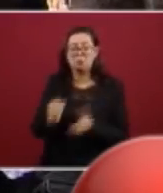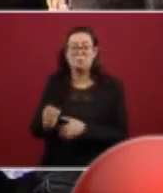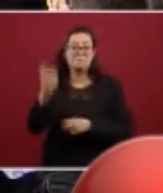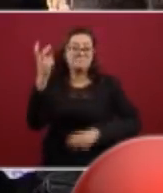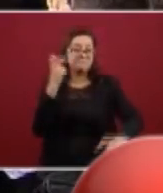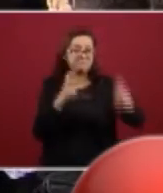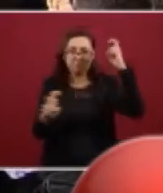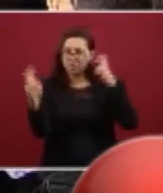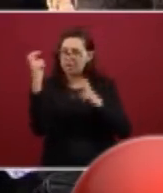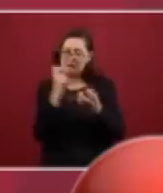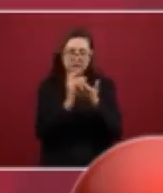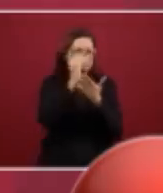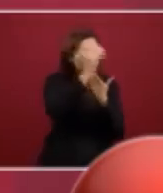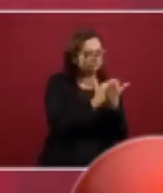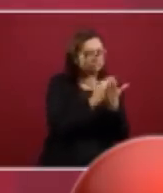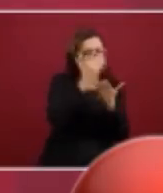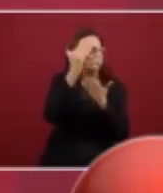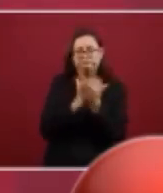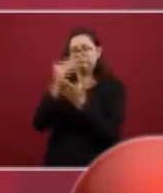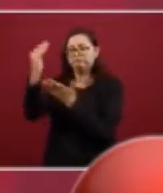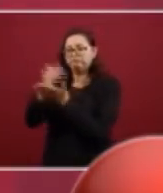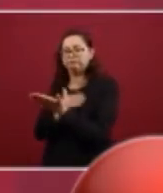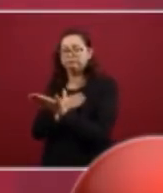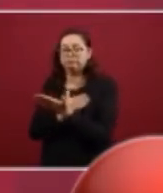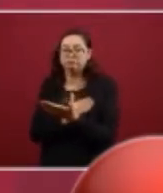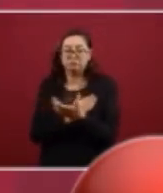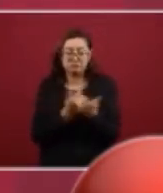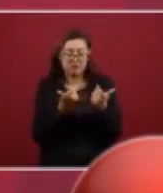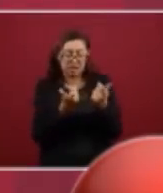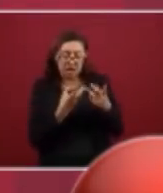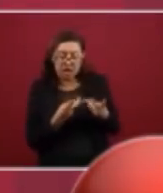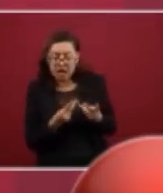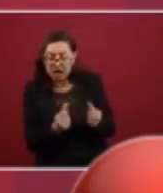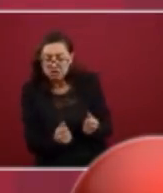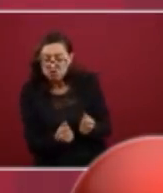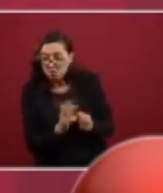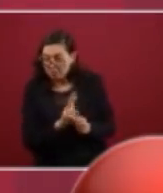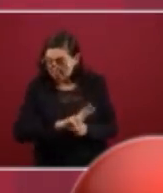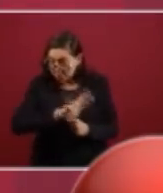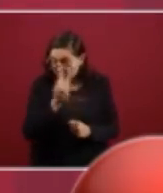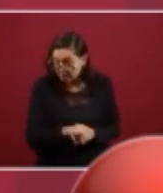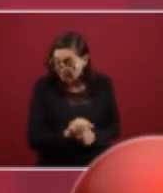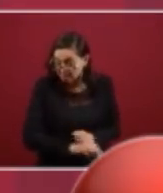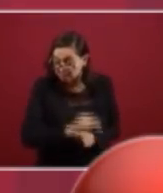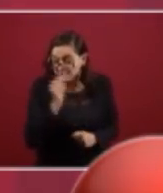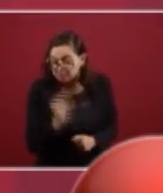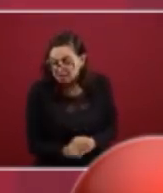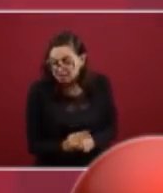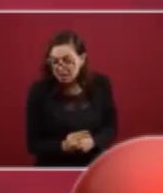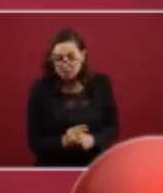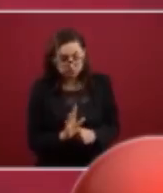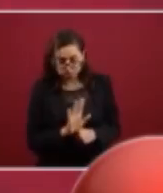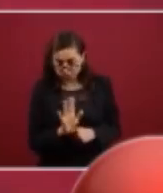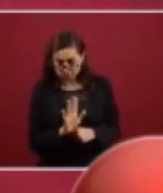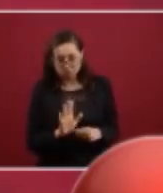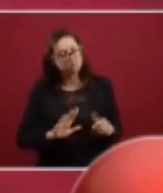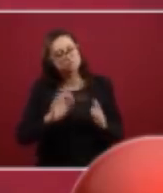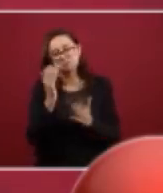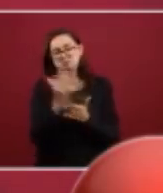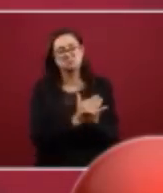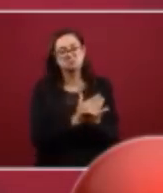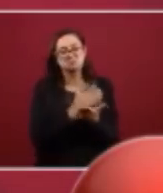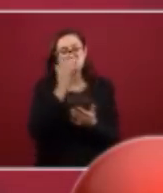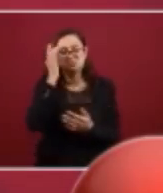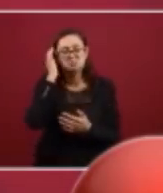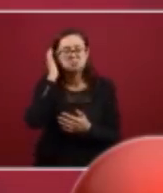gastos que puedan considerarse como prescindibles en el servicio exterior, siempre y cuando no se afecte el corazón de nuestra actividad, porque en tu propia